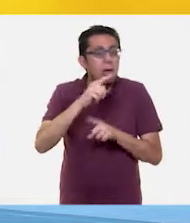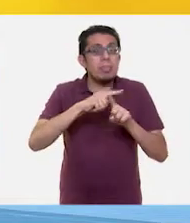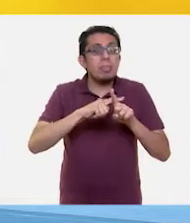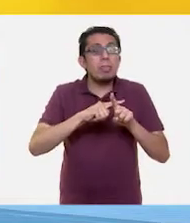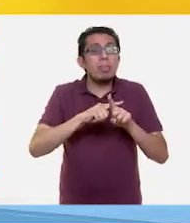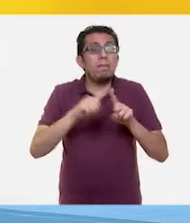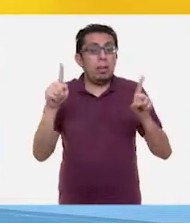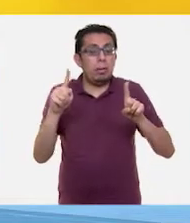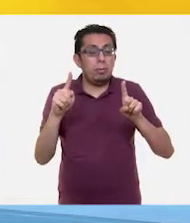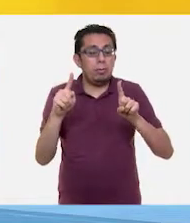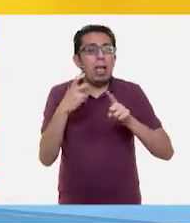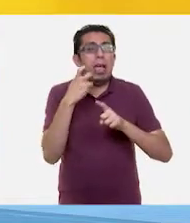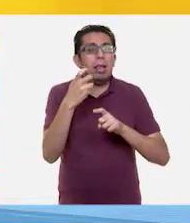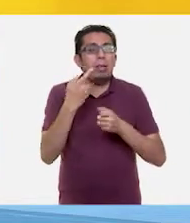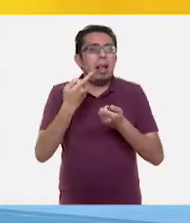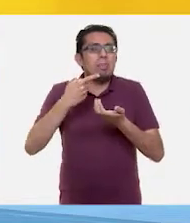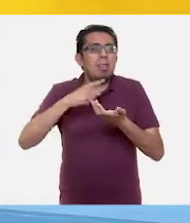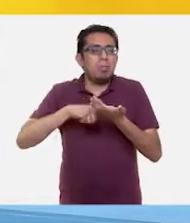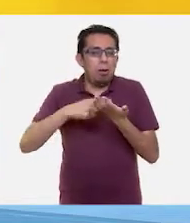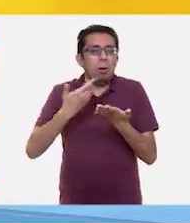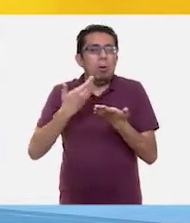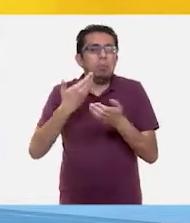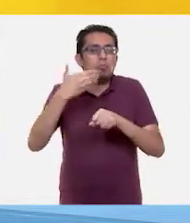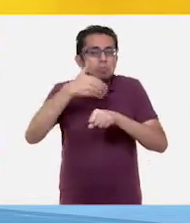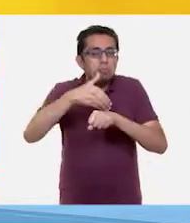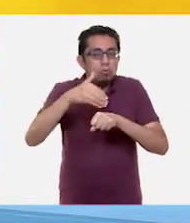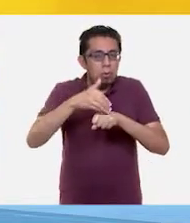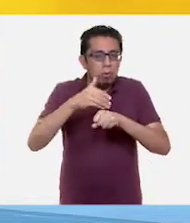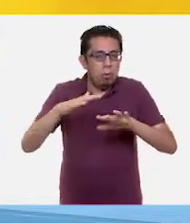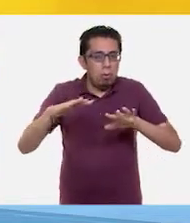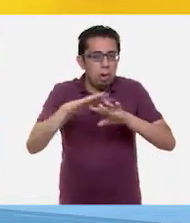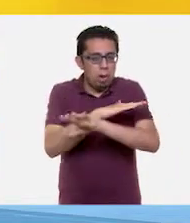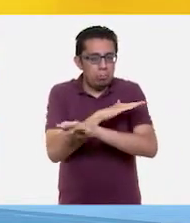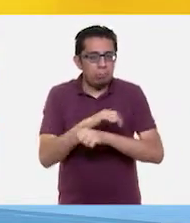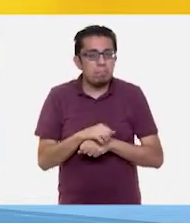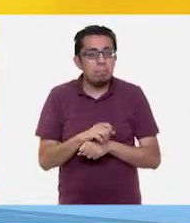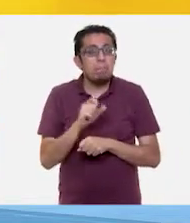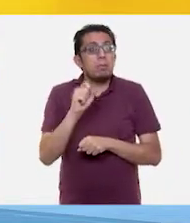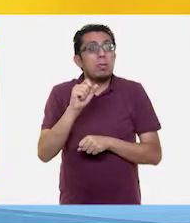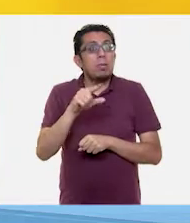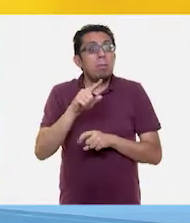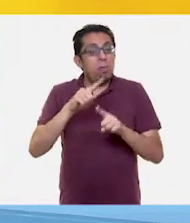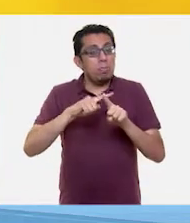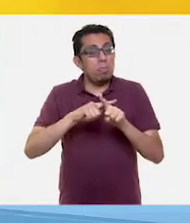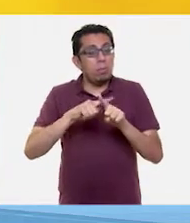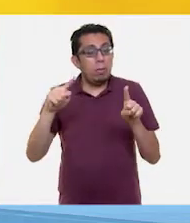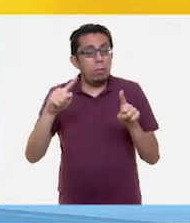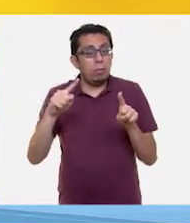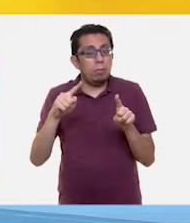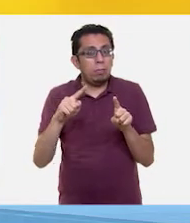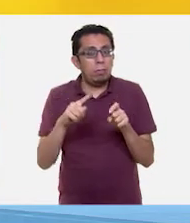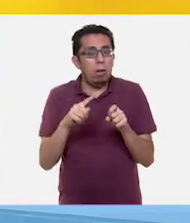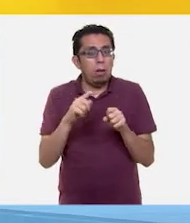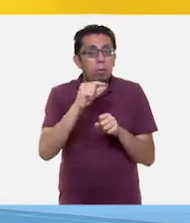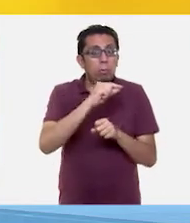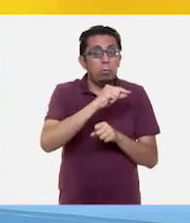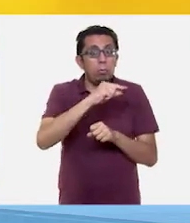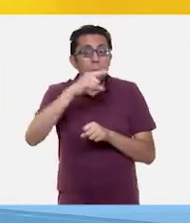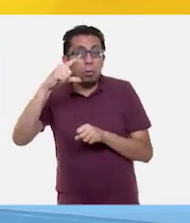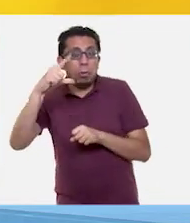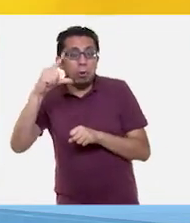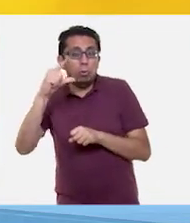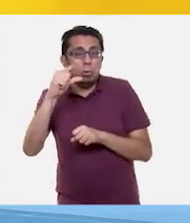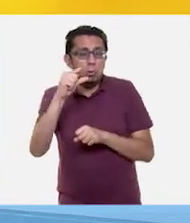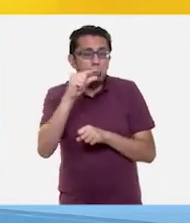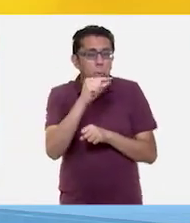sucesiones con progresión aritmética o geométrica, ni tampoco tienen un crecimiento o decremento